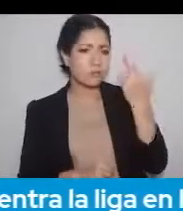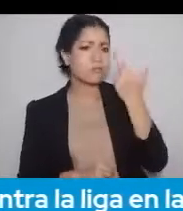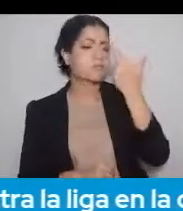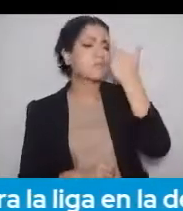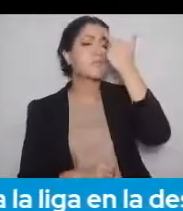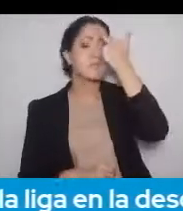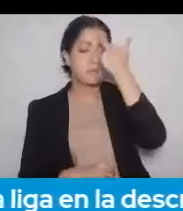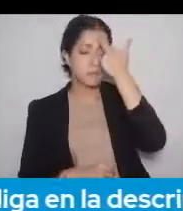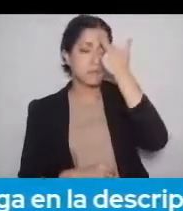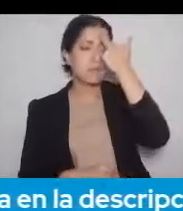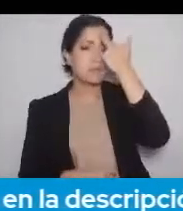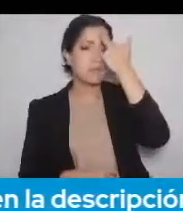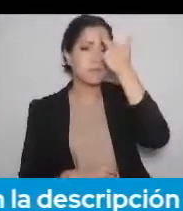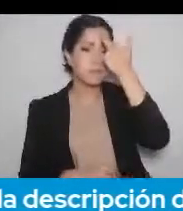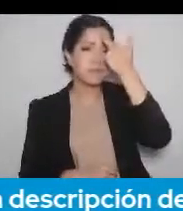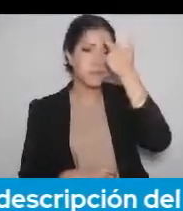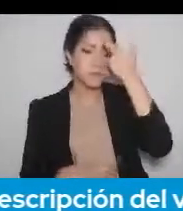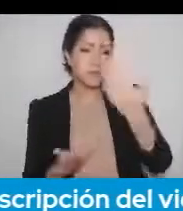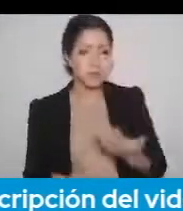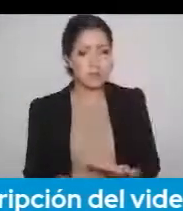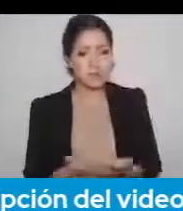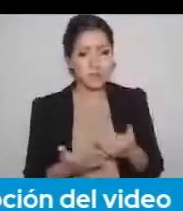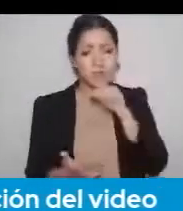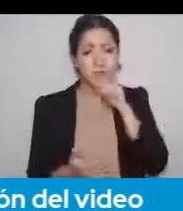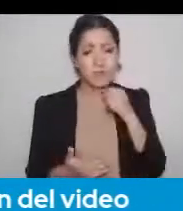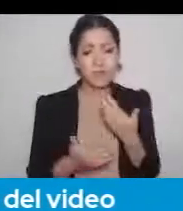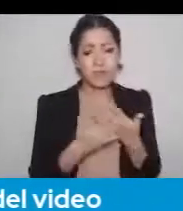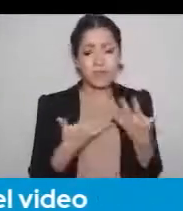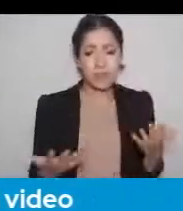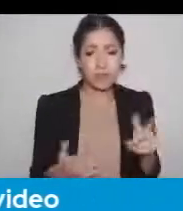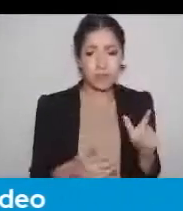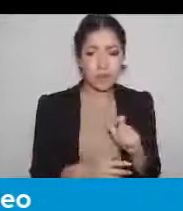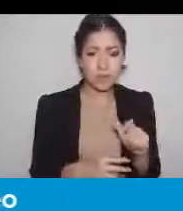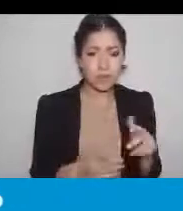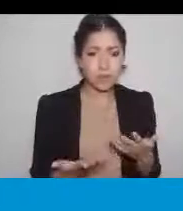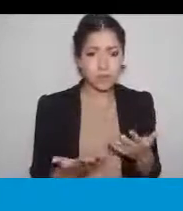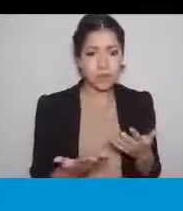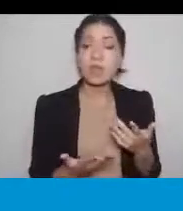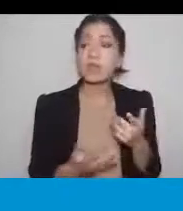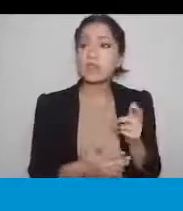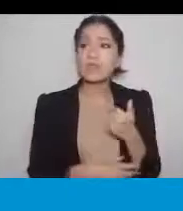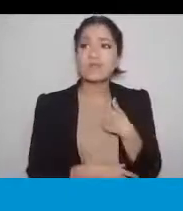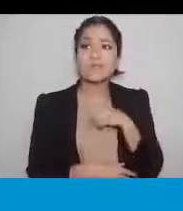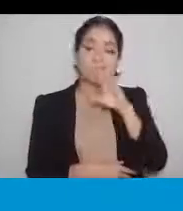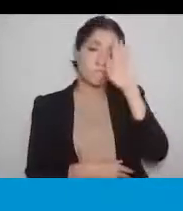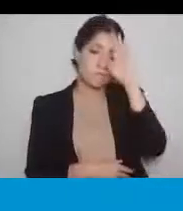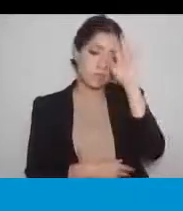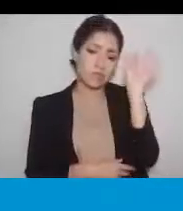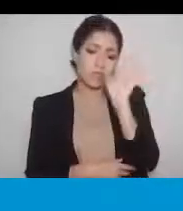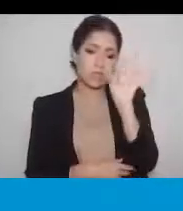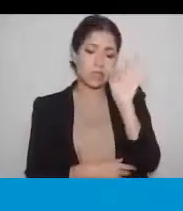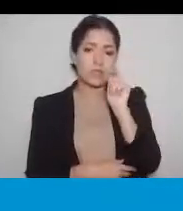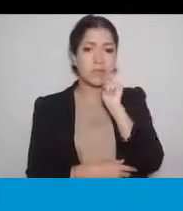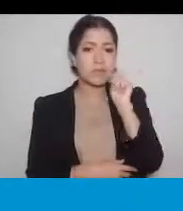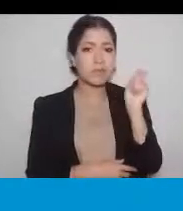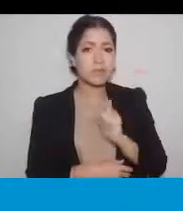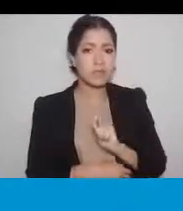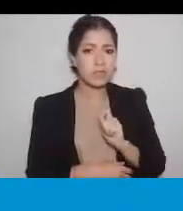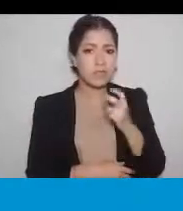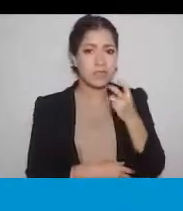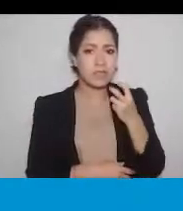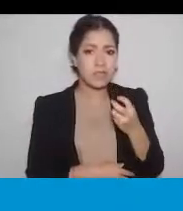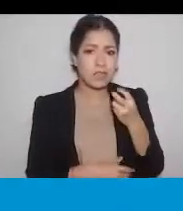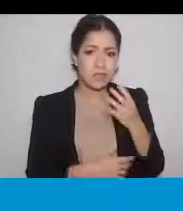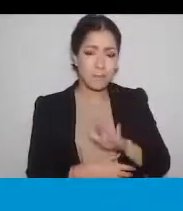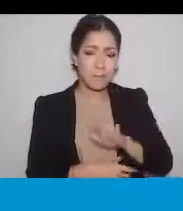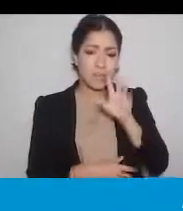Nuestro duelo supo la chingada. Supongo que una amistad es un duelo que fracasa. ¿Me